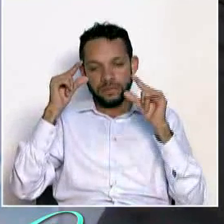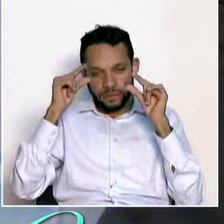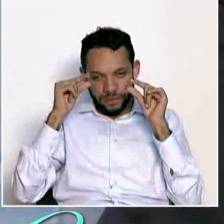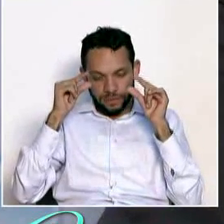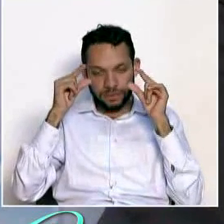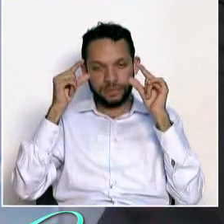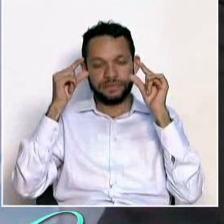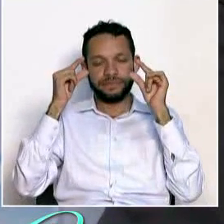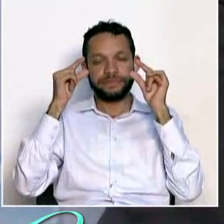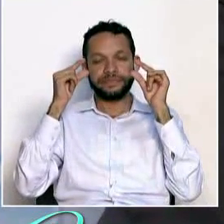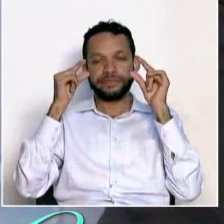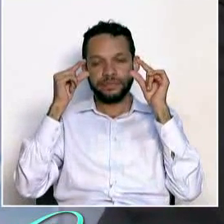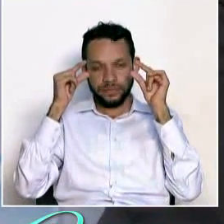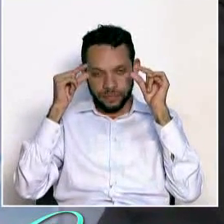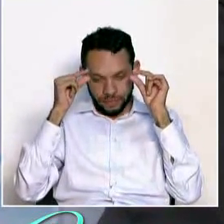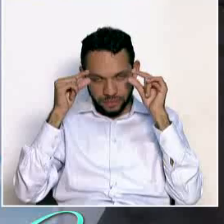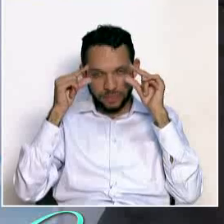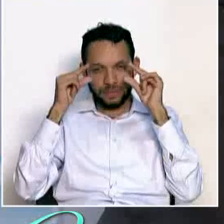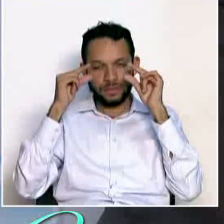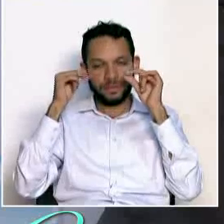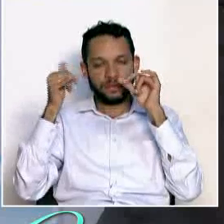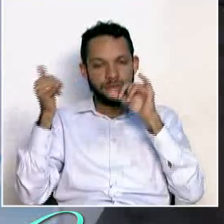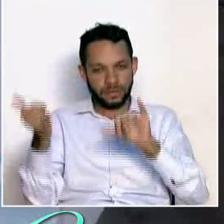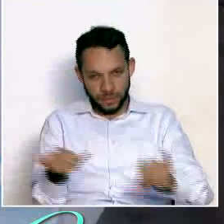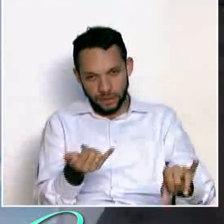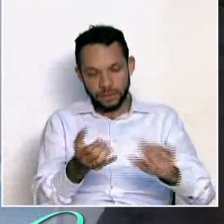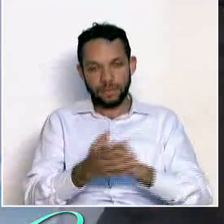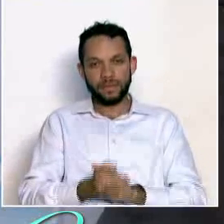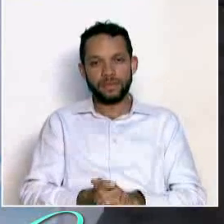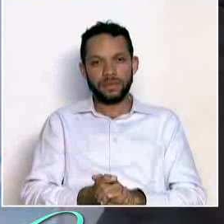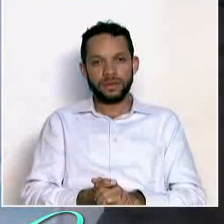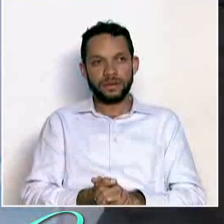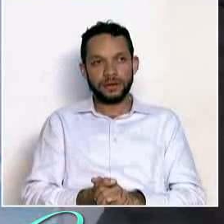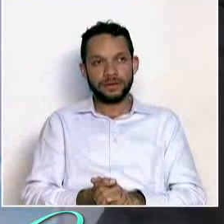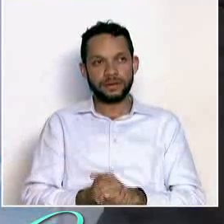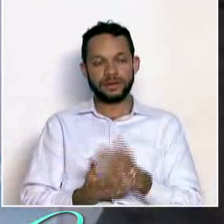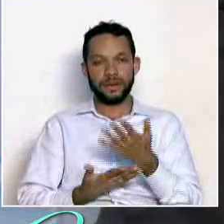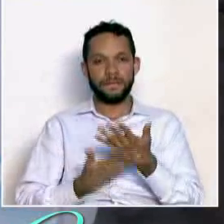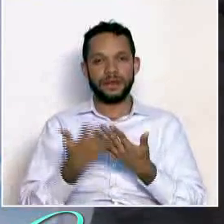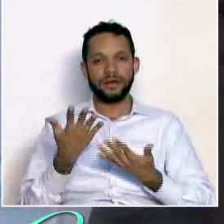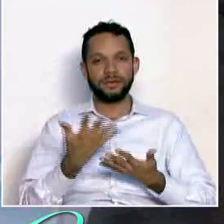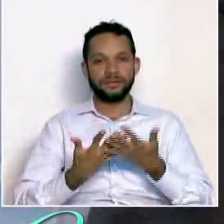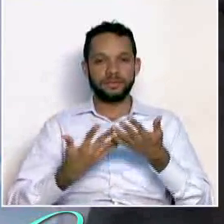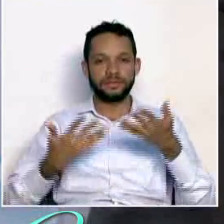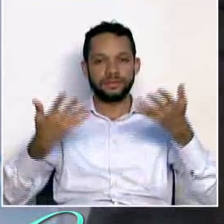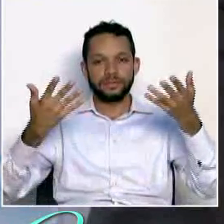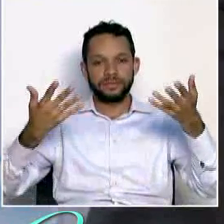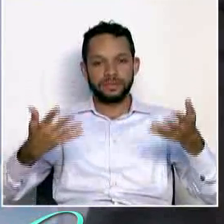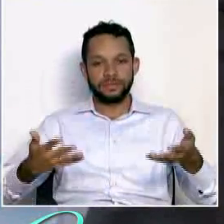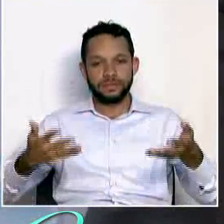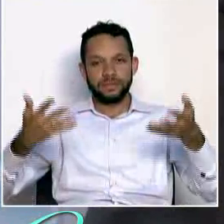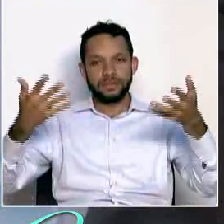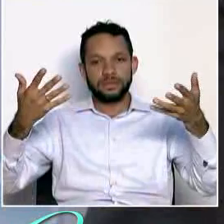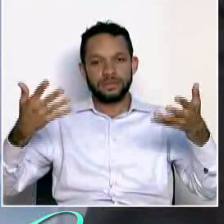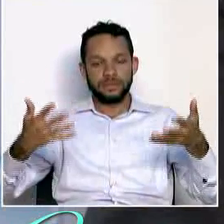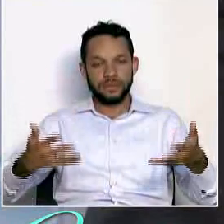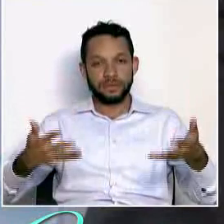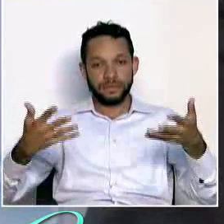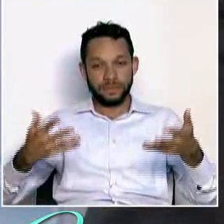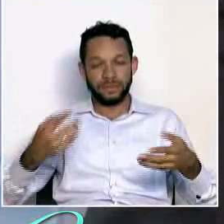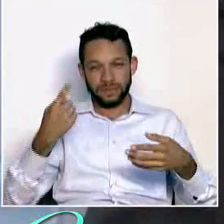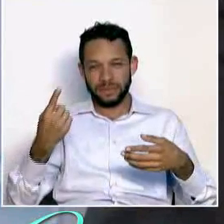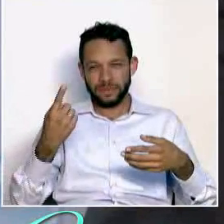pesan profundamente, más profundamente, mientras tu brazo continúa flotando, flotando